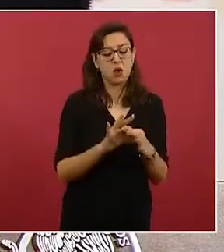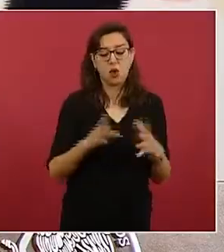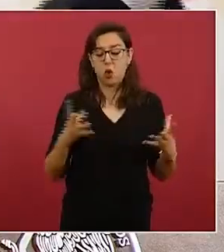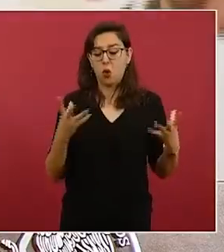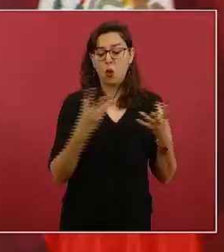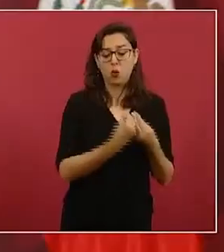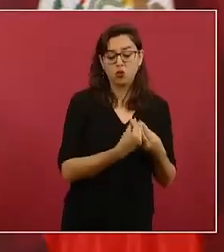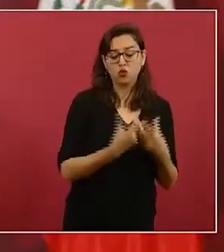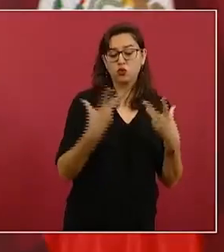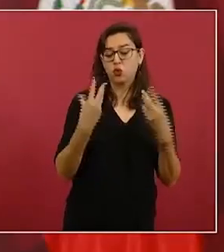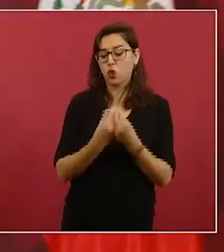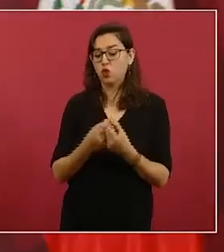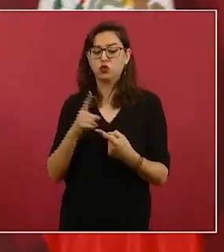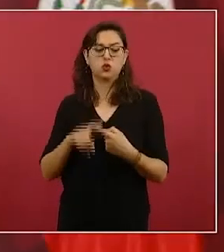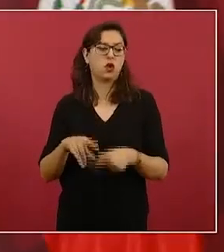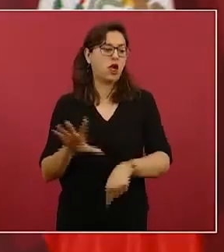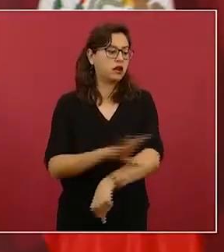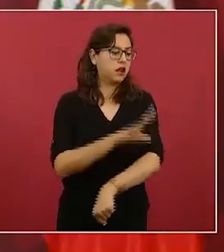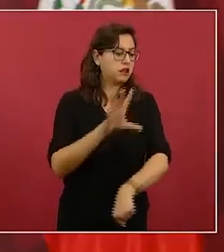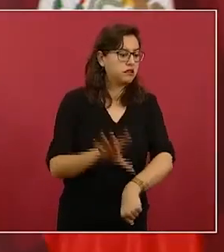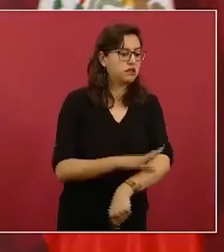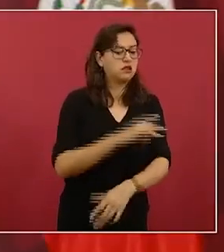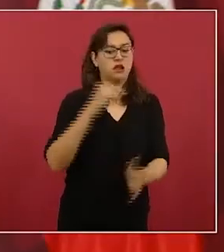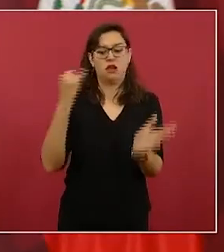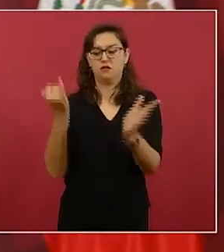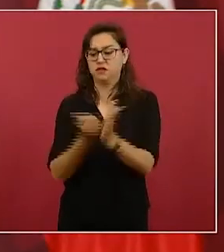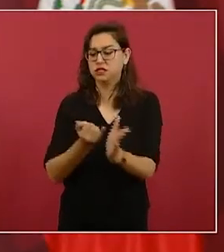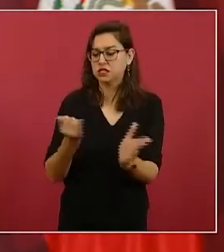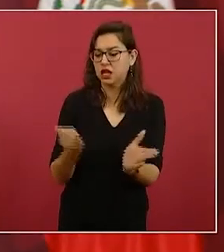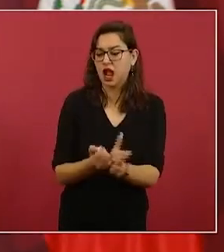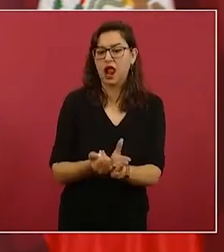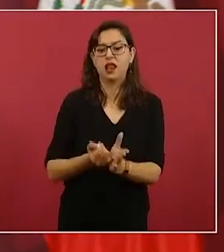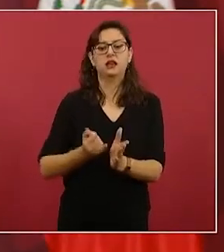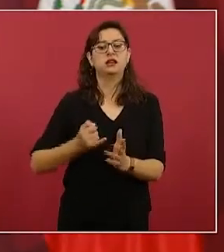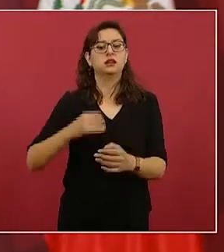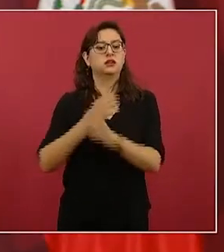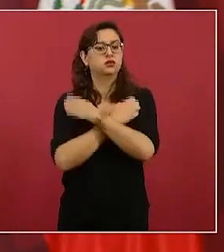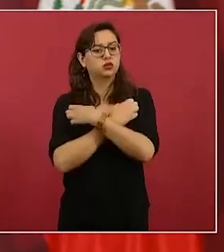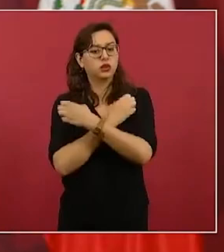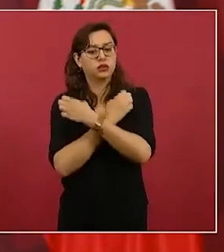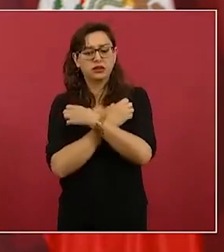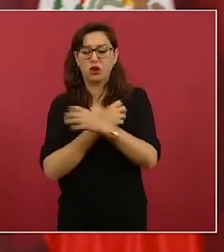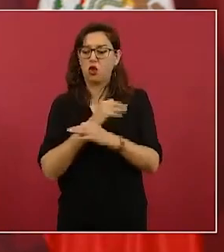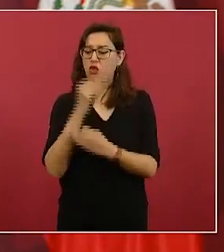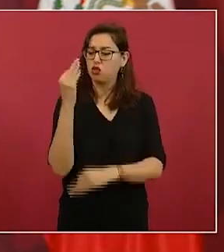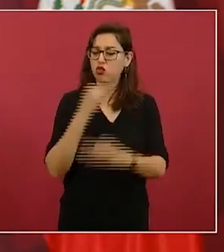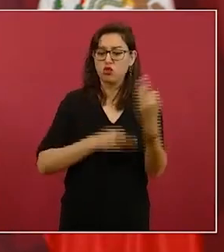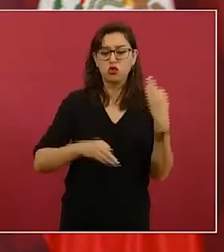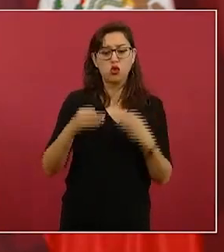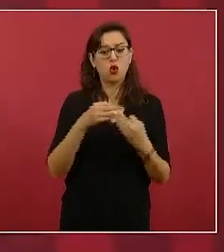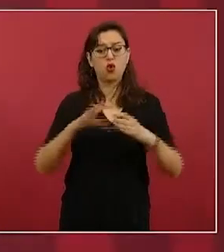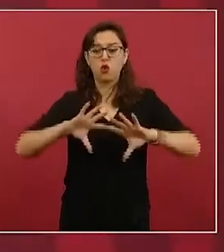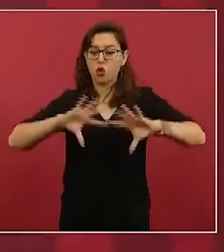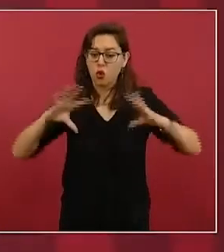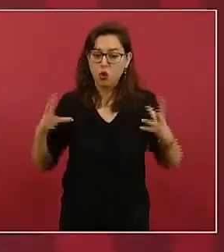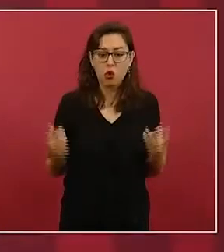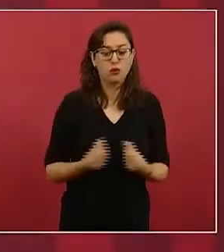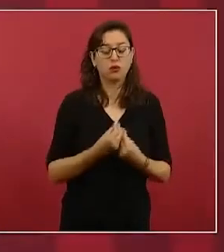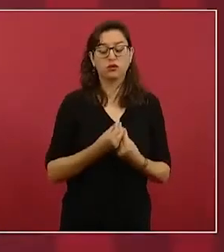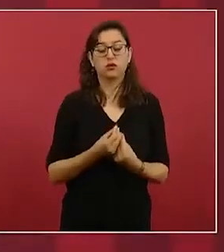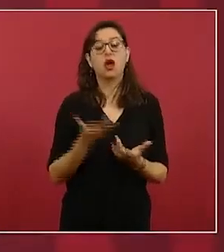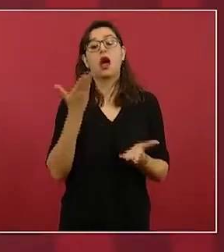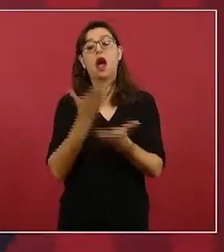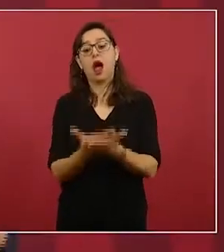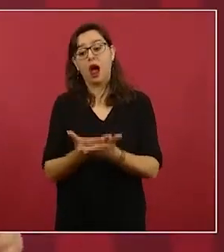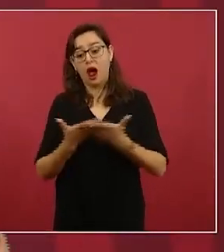energética, la reforma fiscal, la reforma educativa, todas. Y ahora vuelve lo